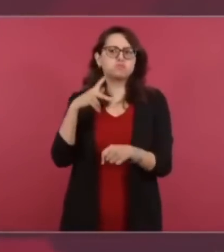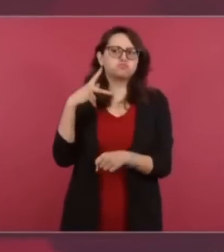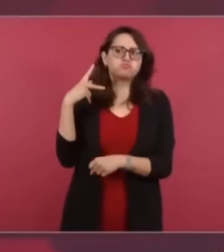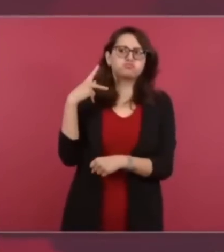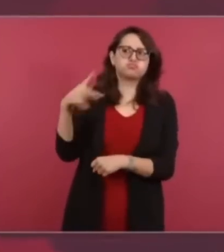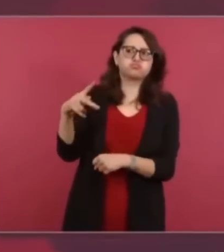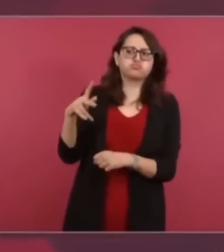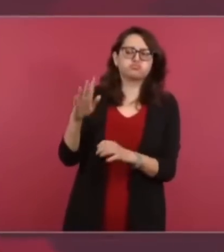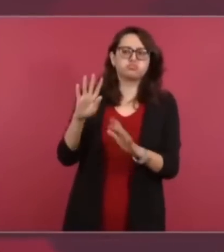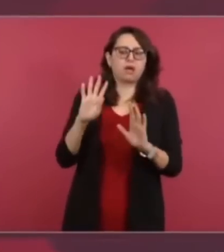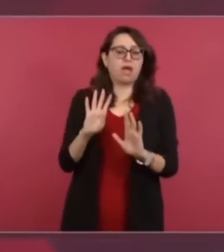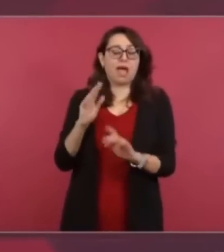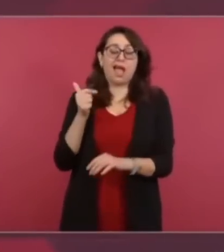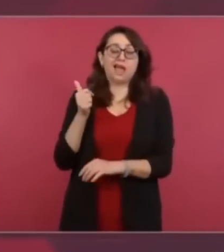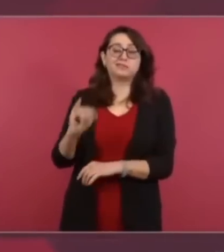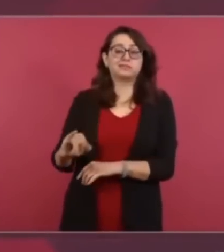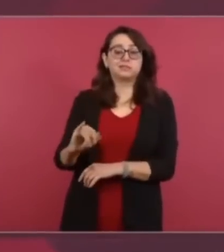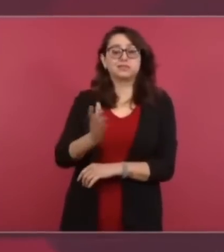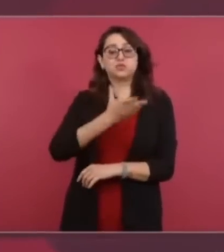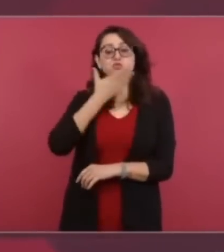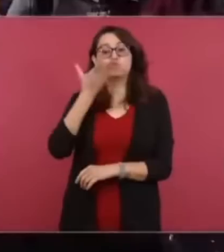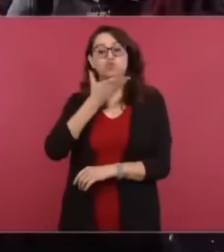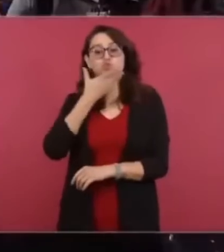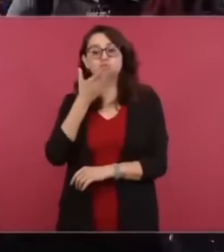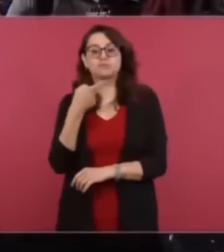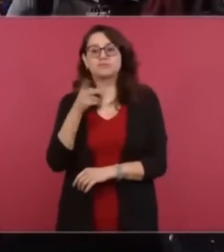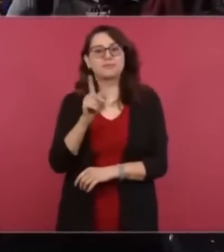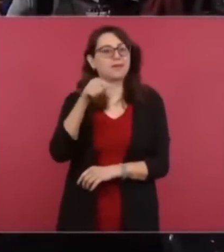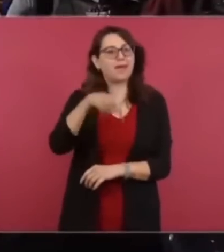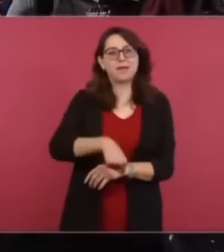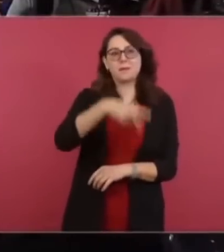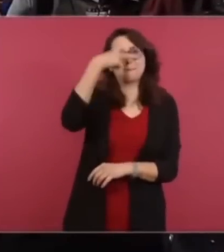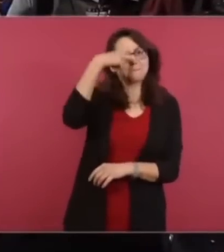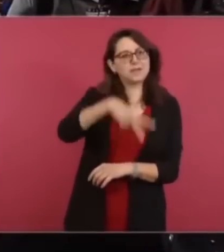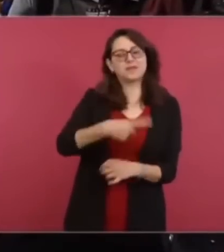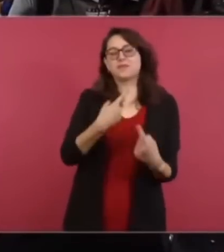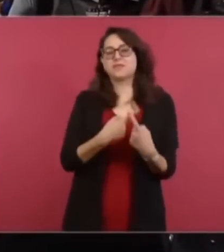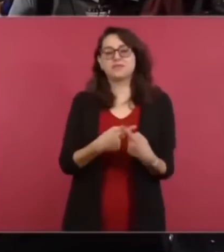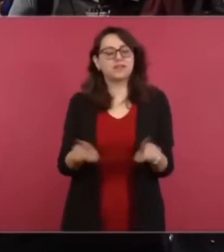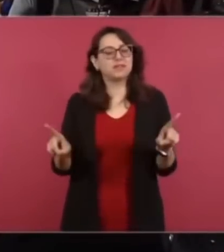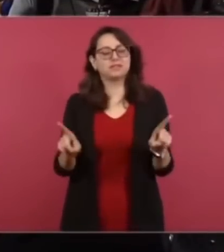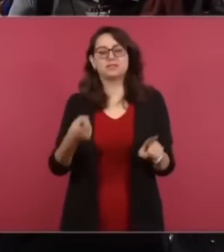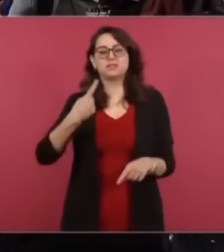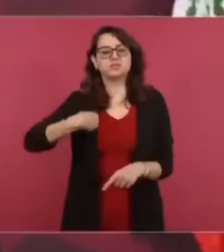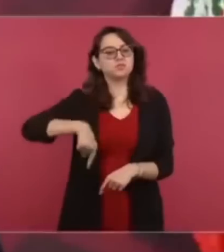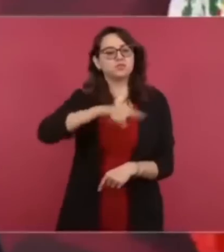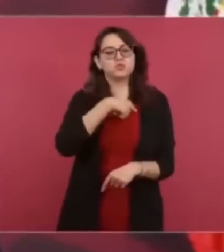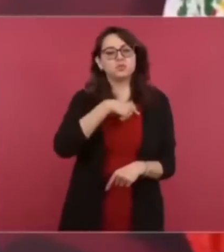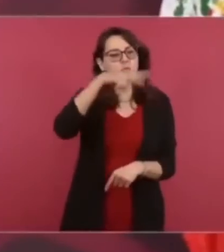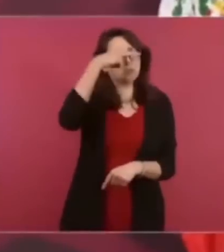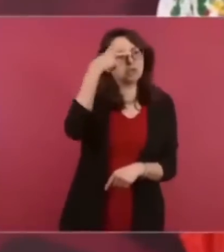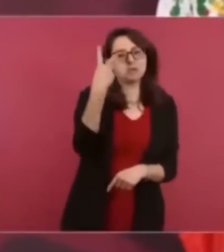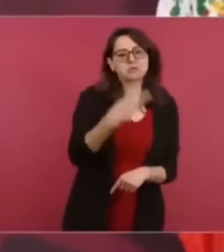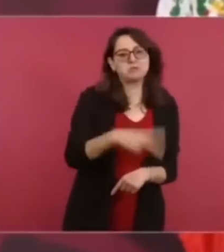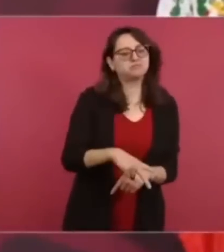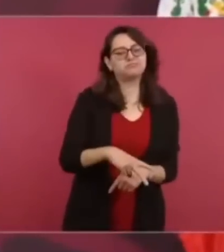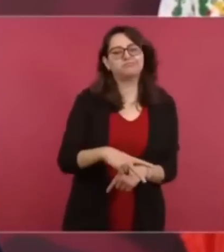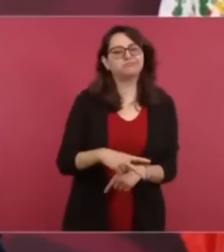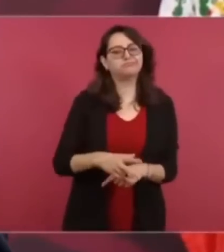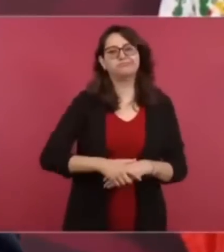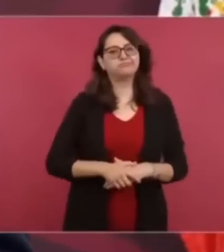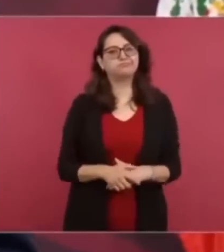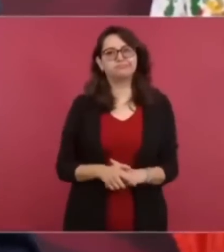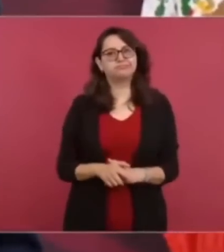es una forma de ser, pero nosotros no somos así, los mexicanos.